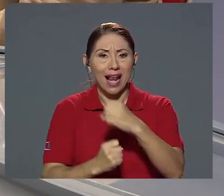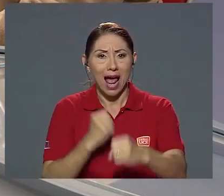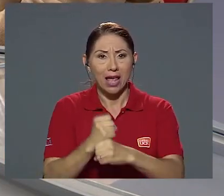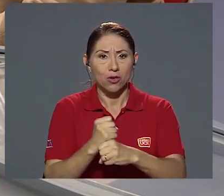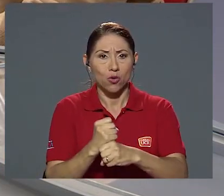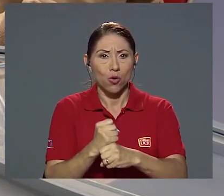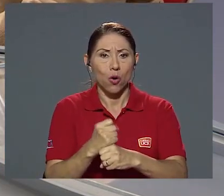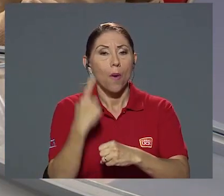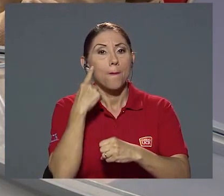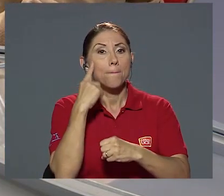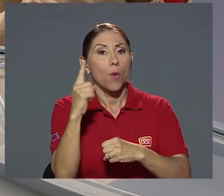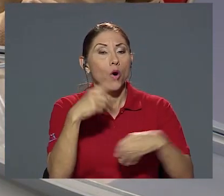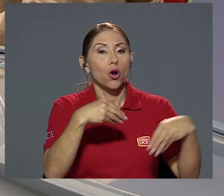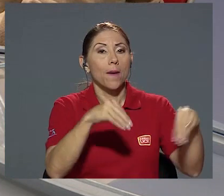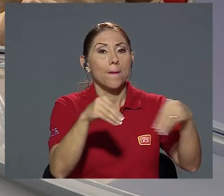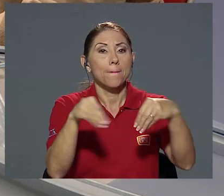exportación